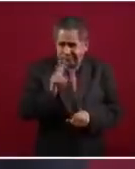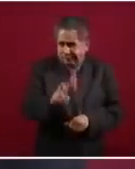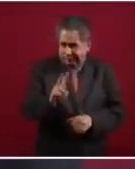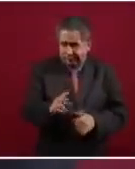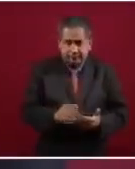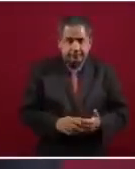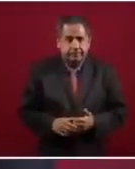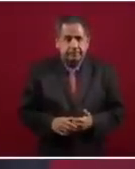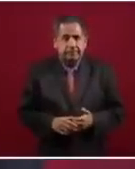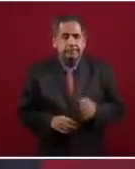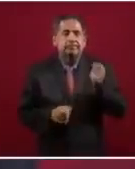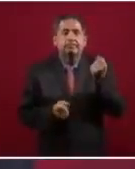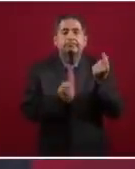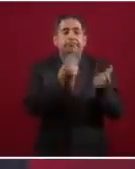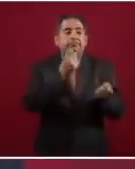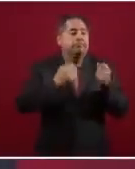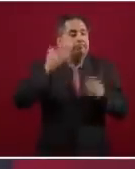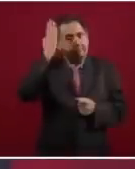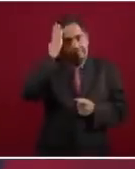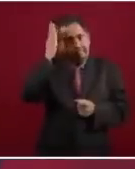Pero hay dirigentes